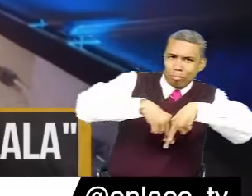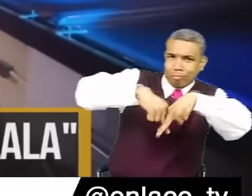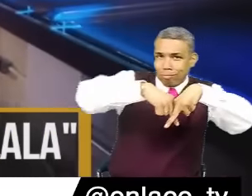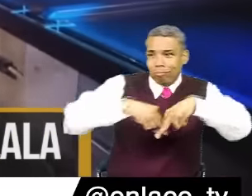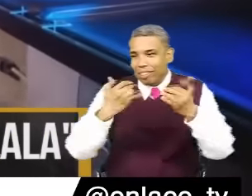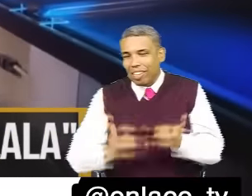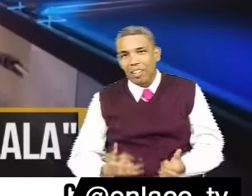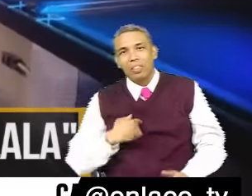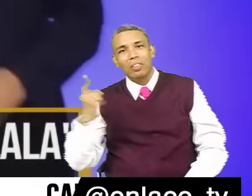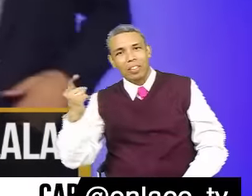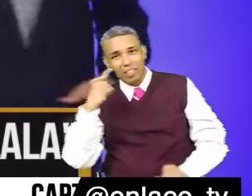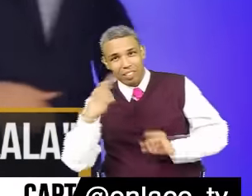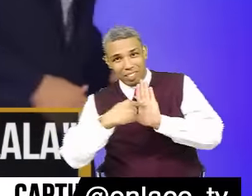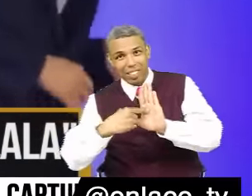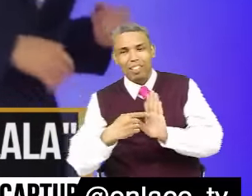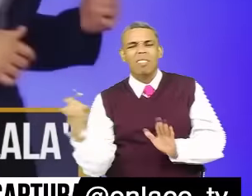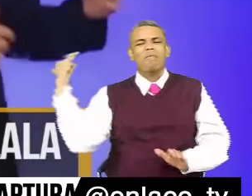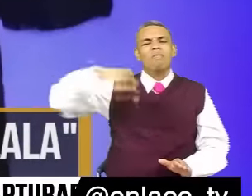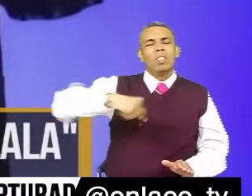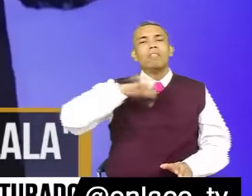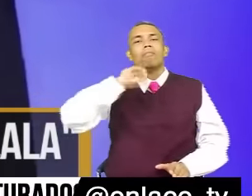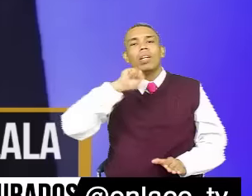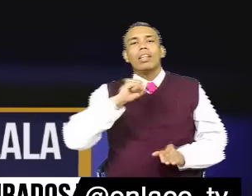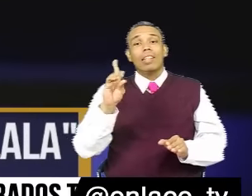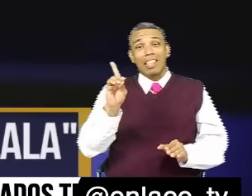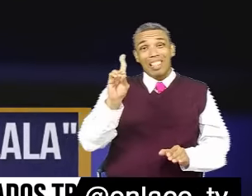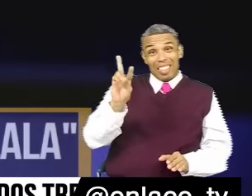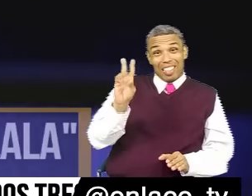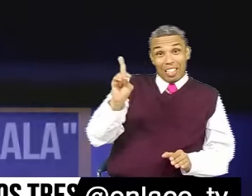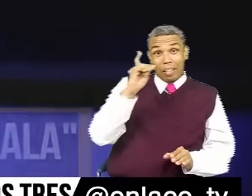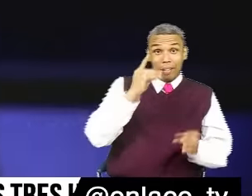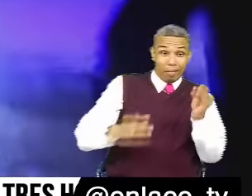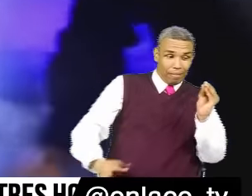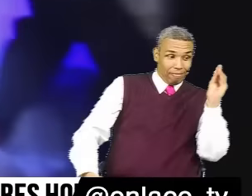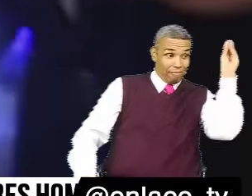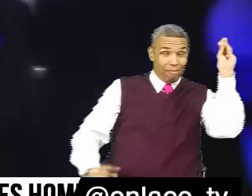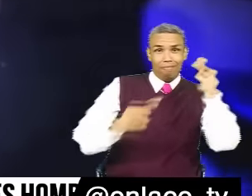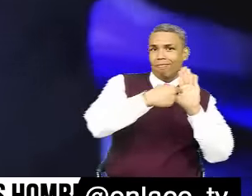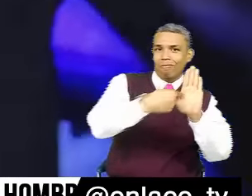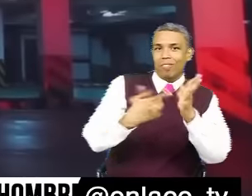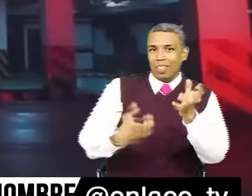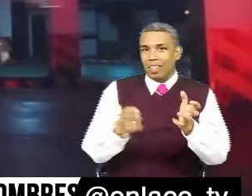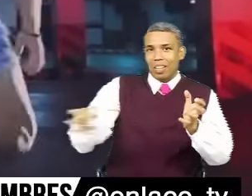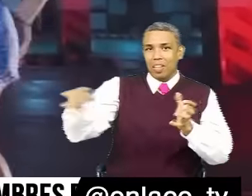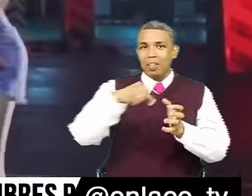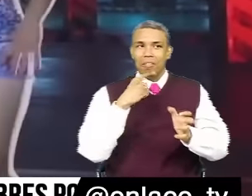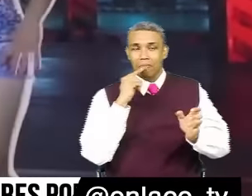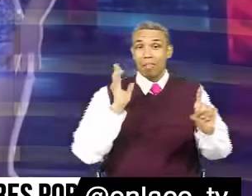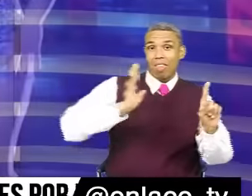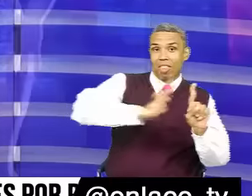su paso por nuestra ciudad, busca que los seguidores de este ritmo conozcan su trabajo.